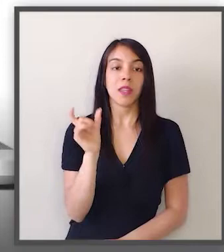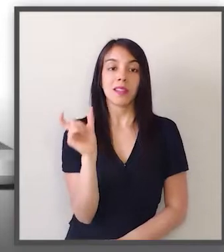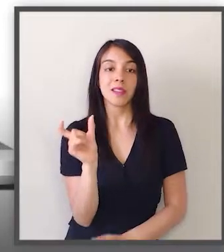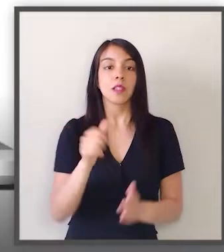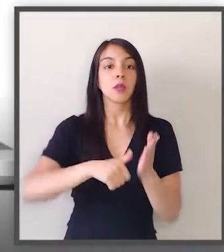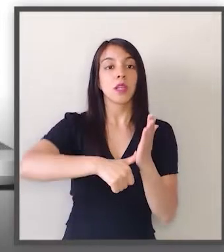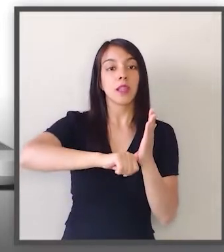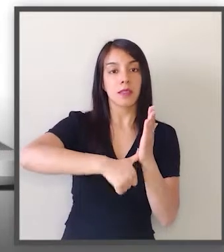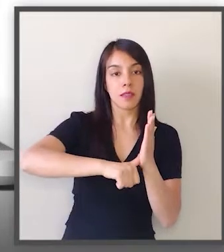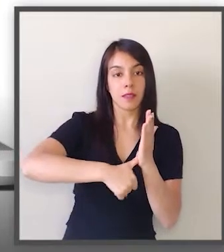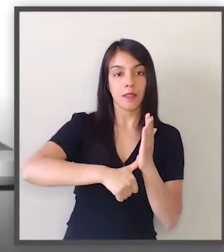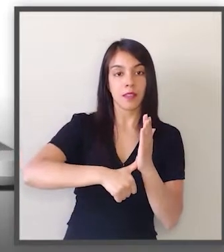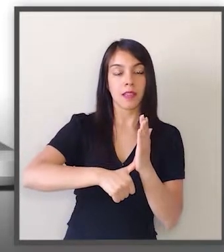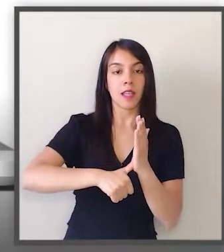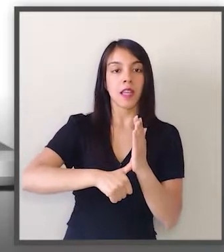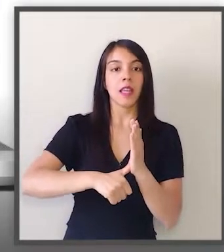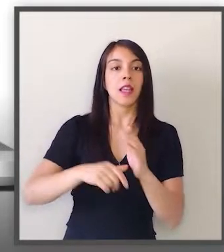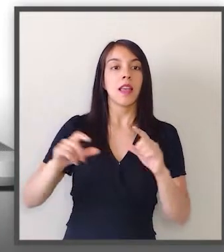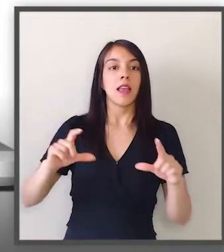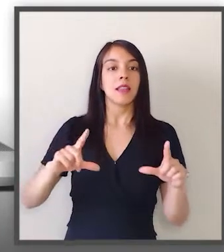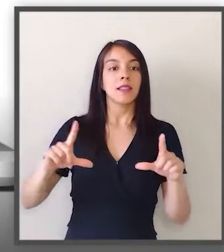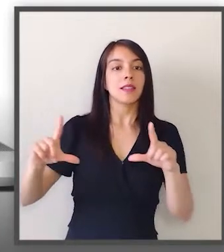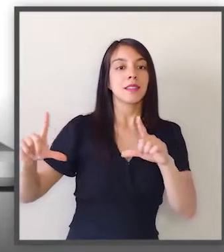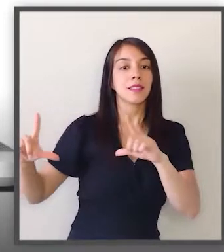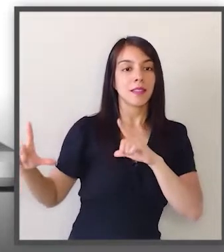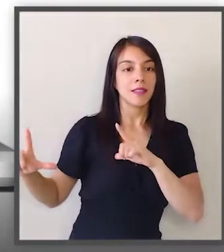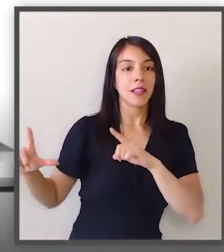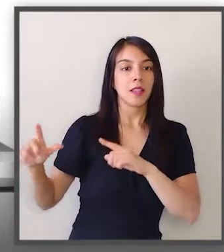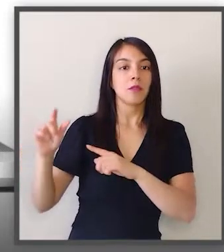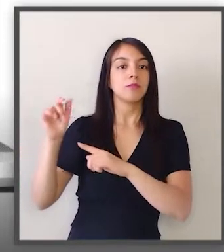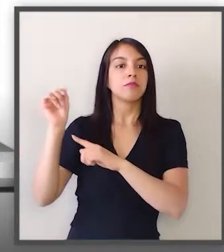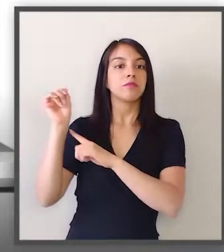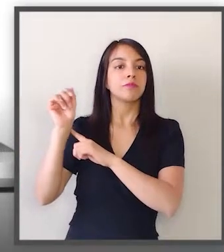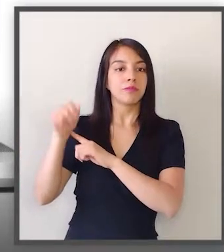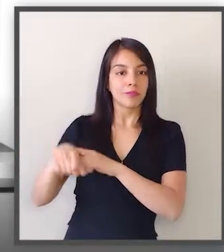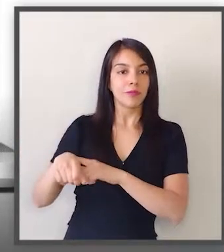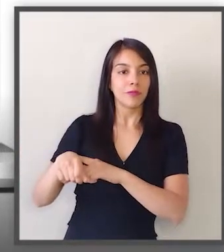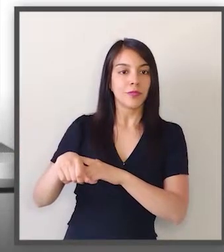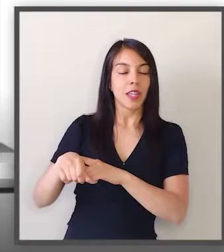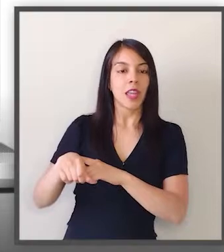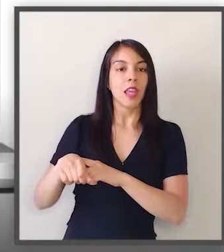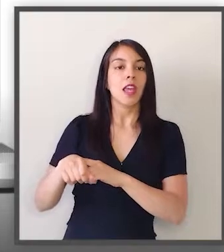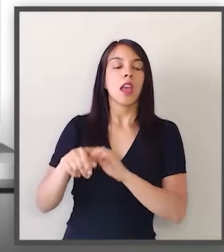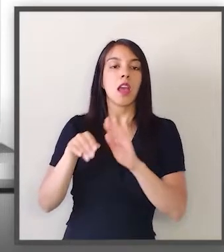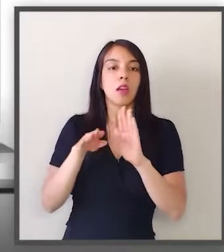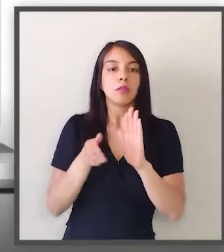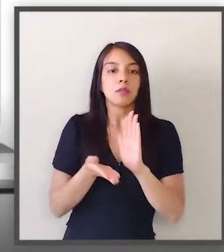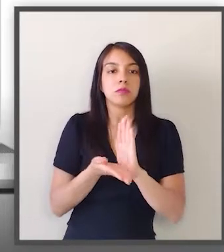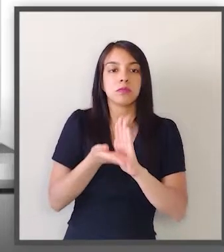licencia de enseñanza media o certificados de títulos técnicos y profesionales.